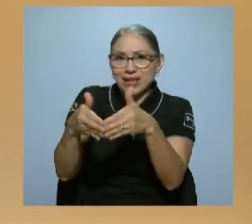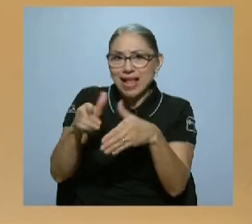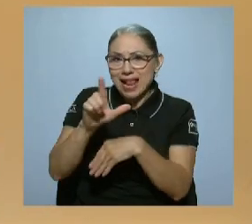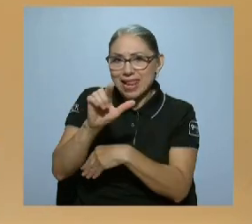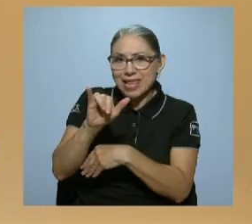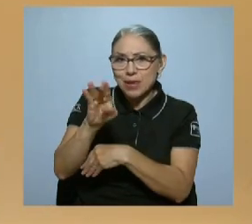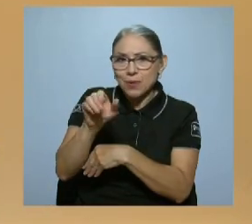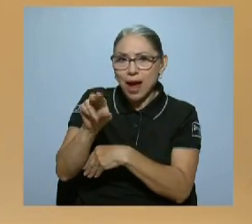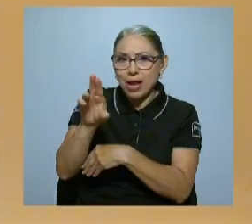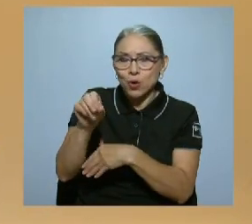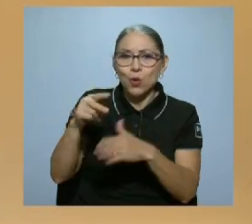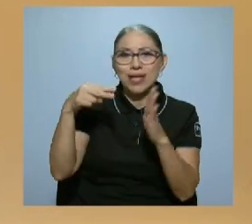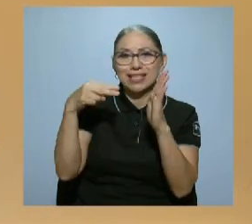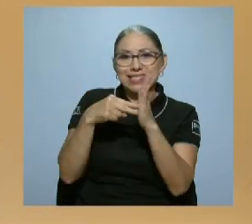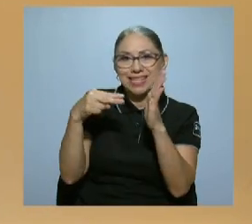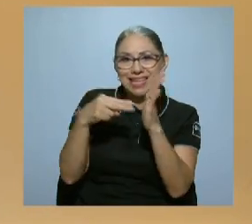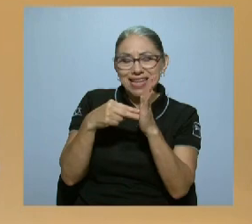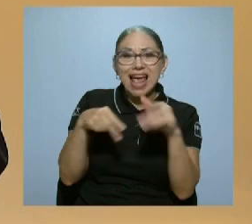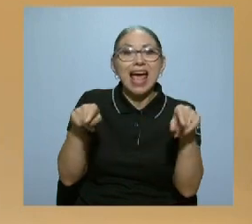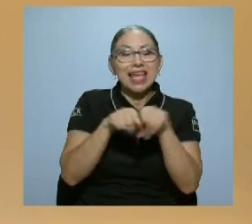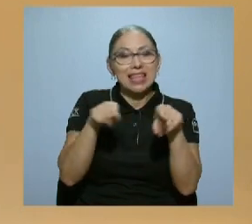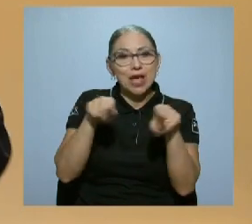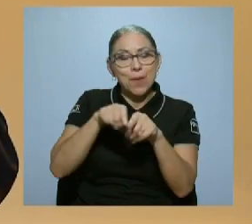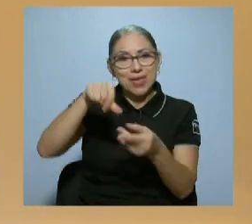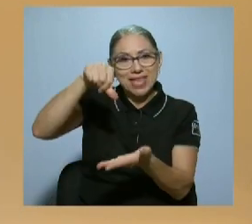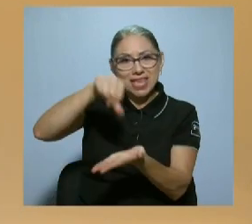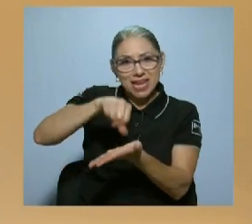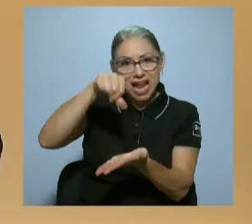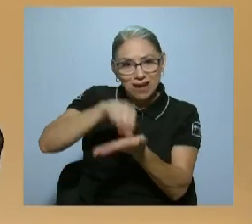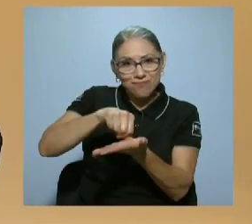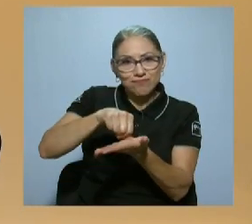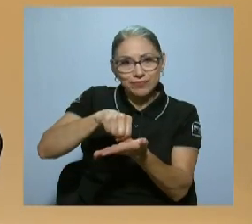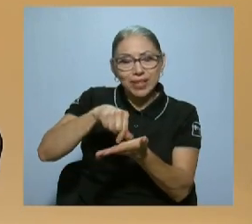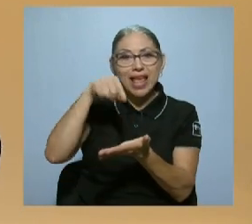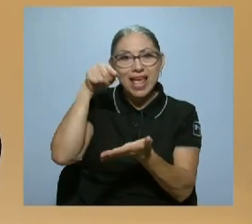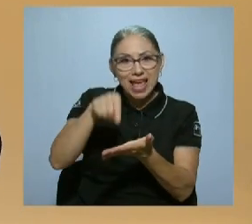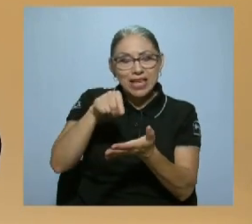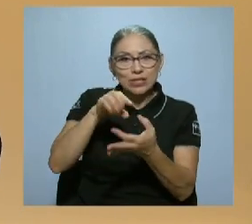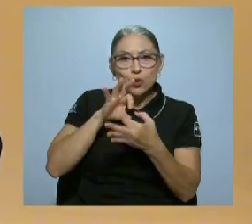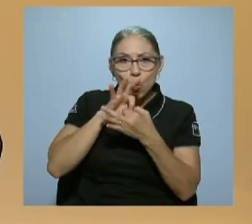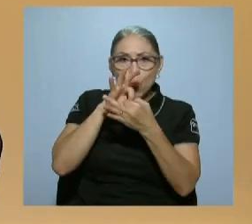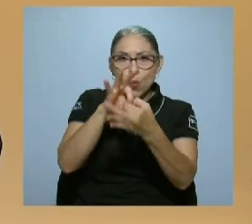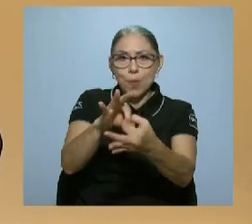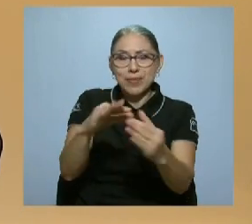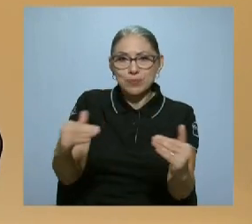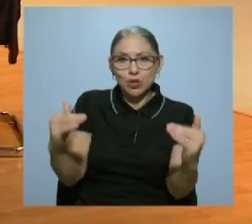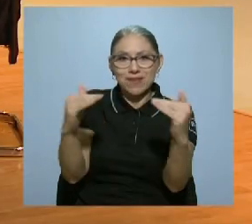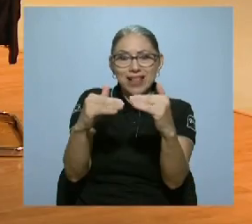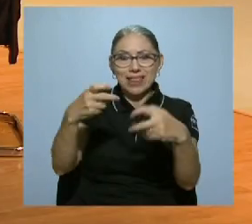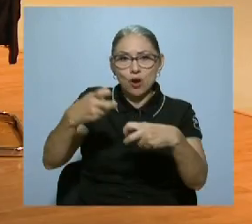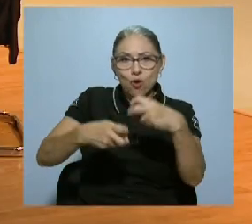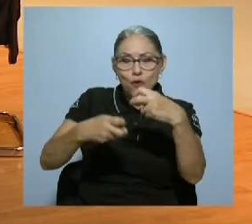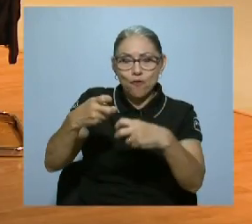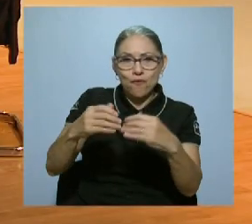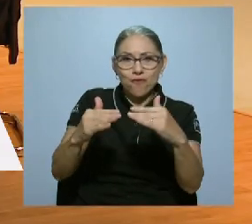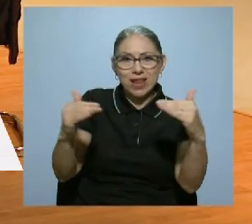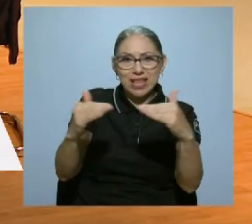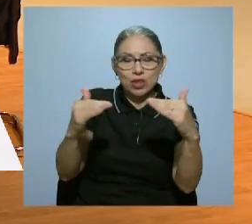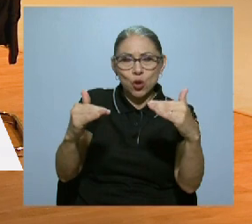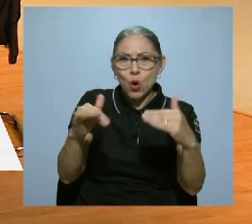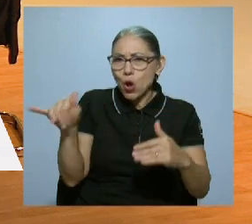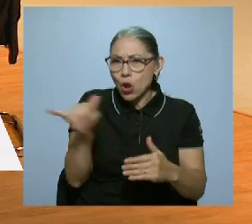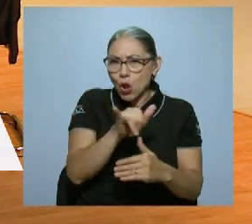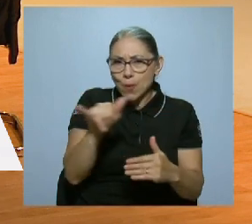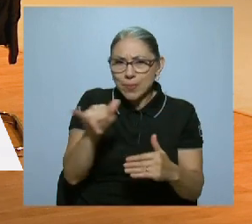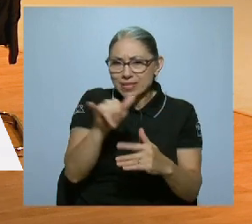Siria y, muy importante, Irán. Corresponde al mismo nivel de conflicto y la misma choque de fuerzas